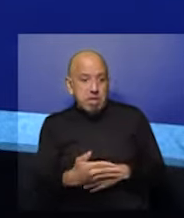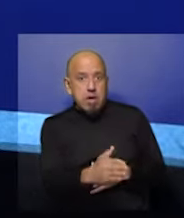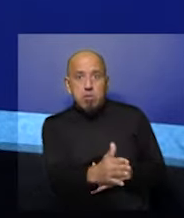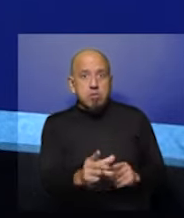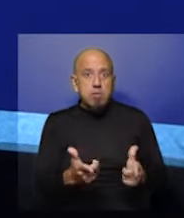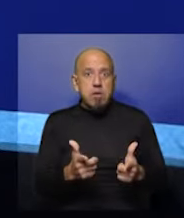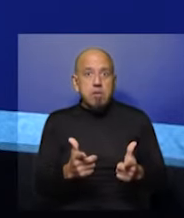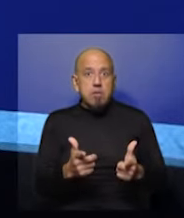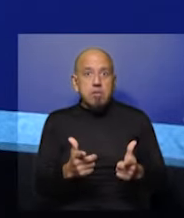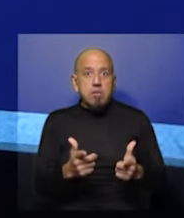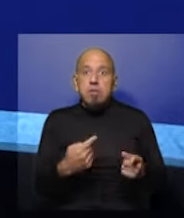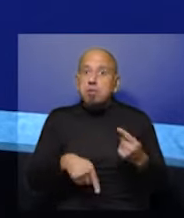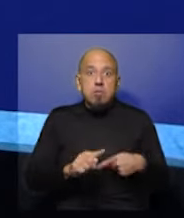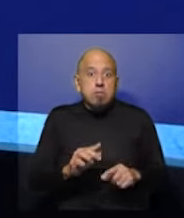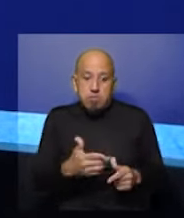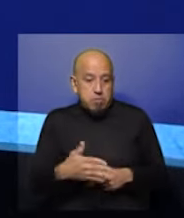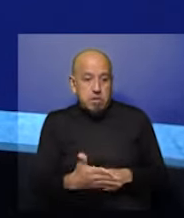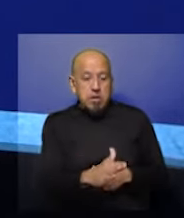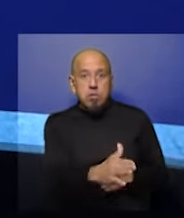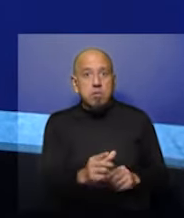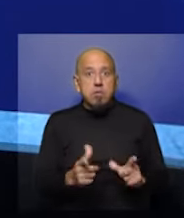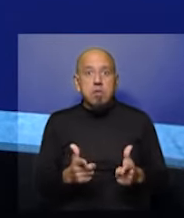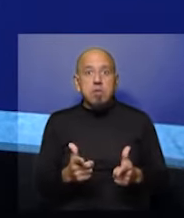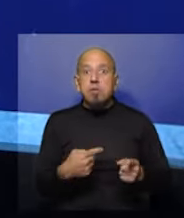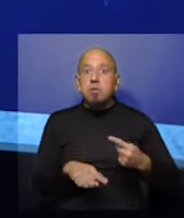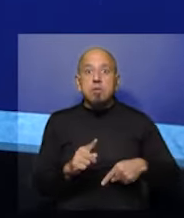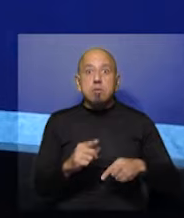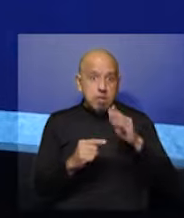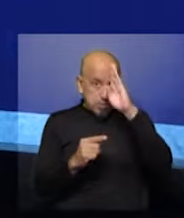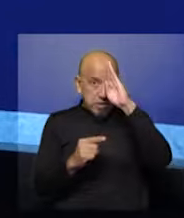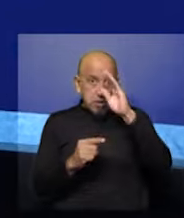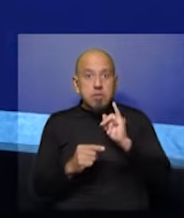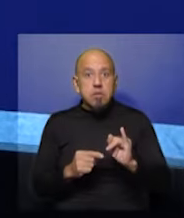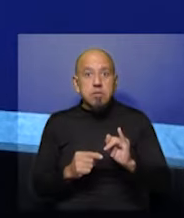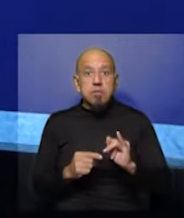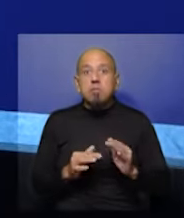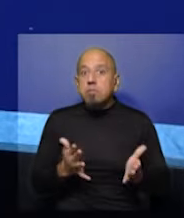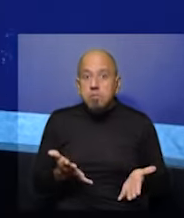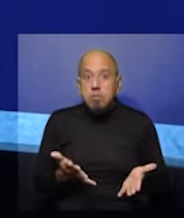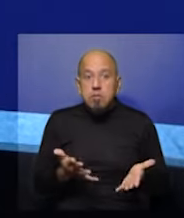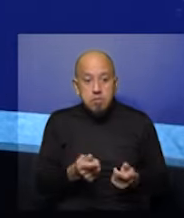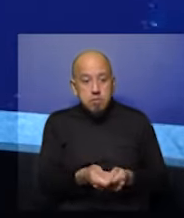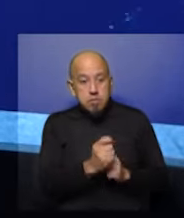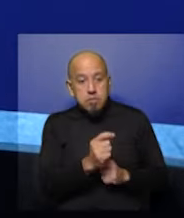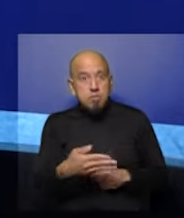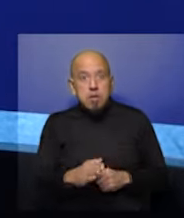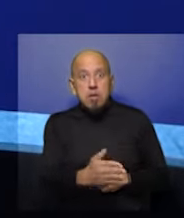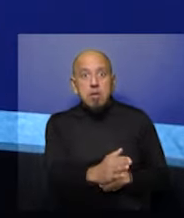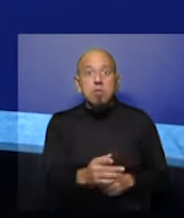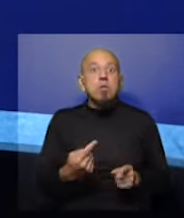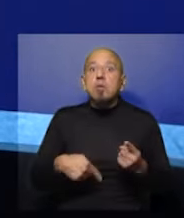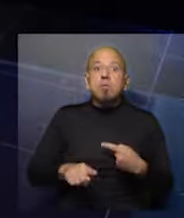pescar Y sigo sin pescado y aprendí a pescado Y sigo sin pecado y